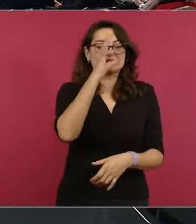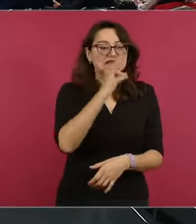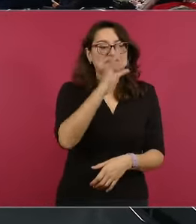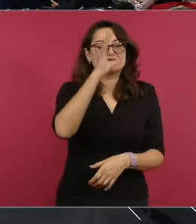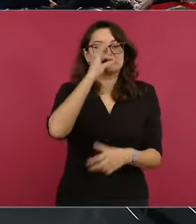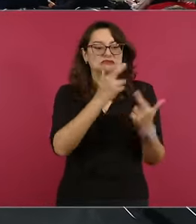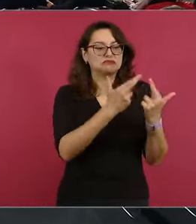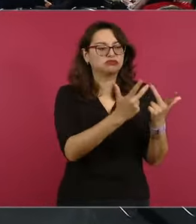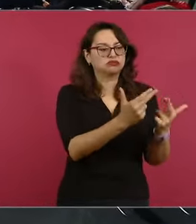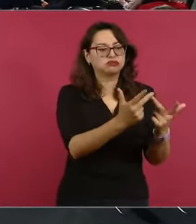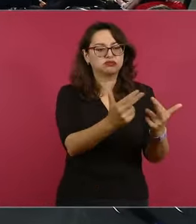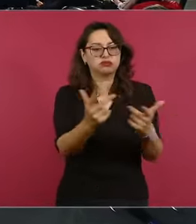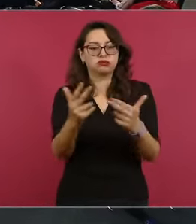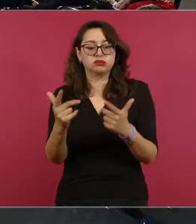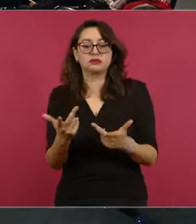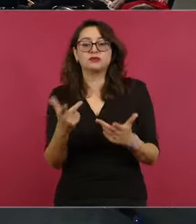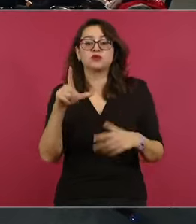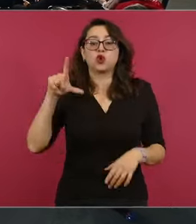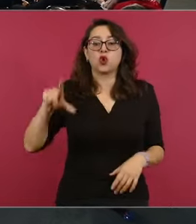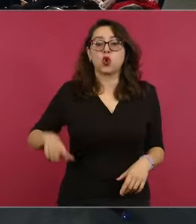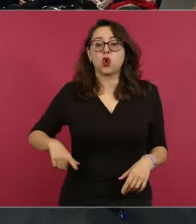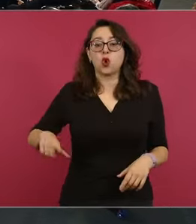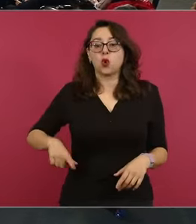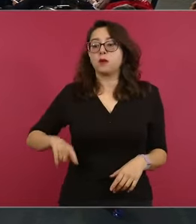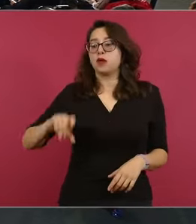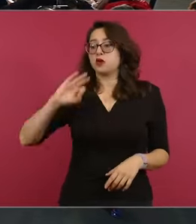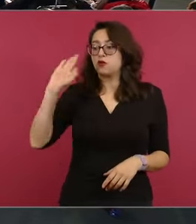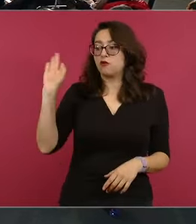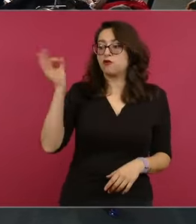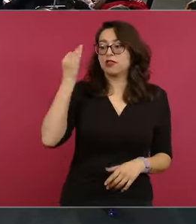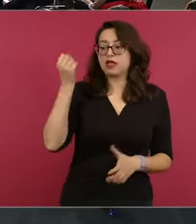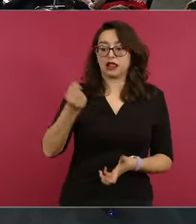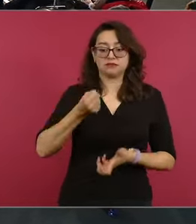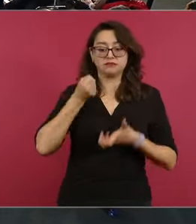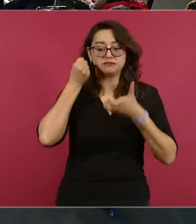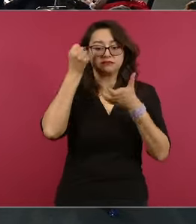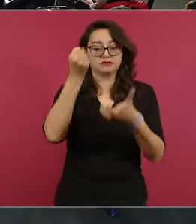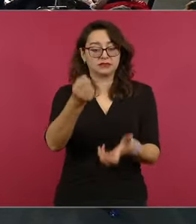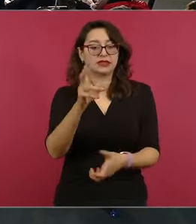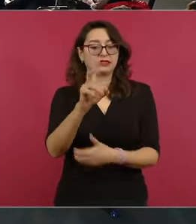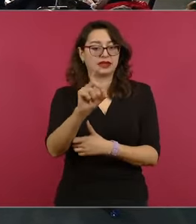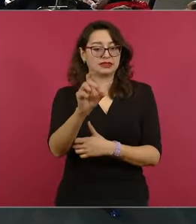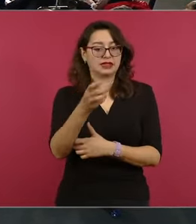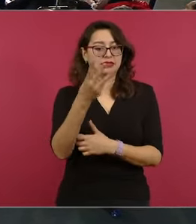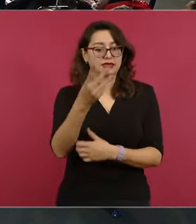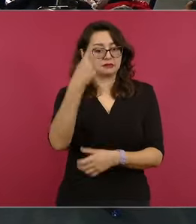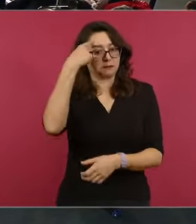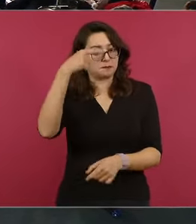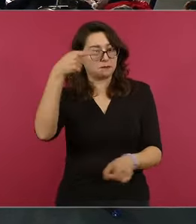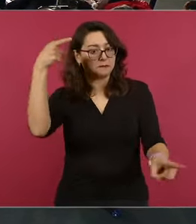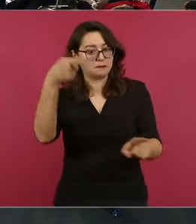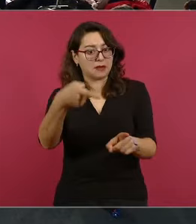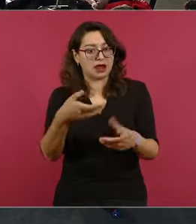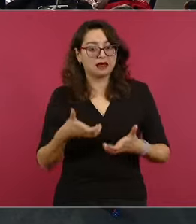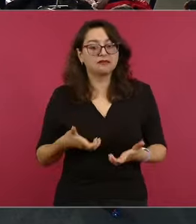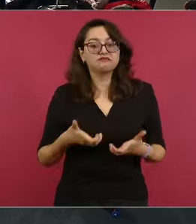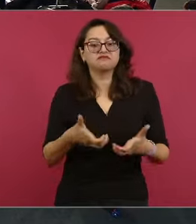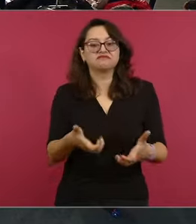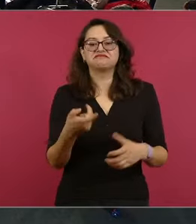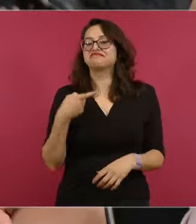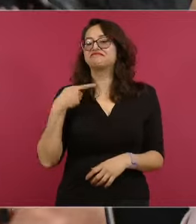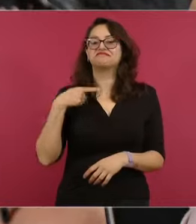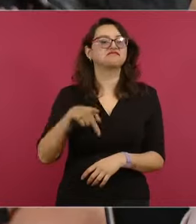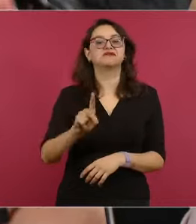gobierno federal han mandado partidas del ramo 33 para calles, pero estas calles no están bien hechas ni